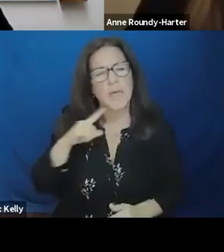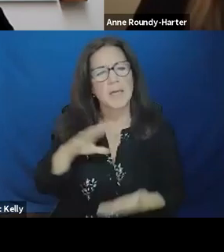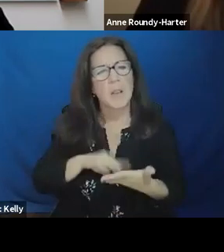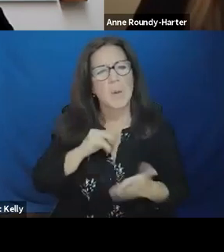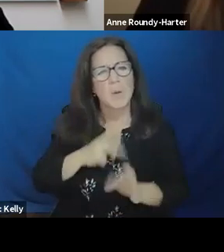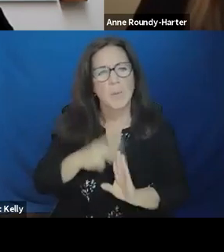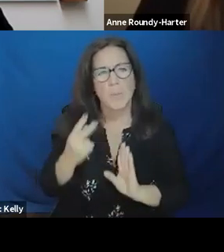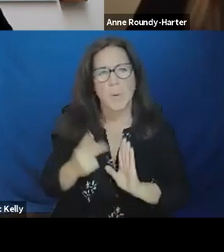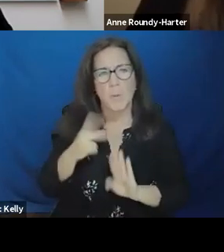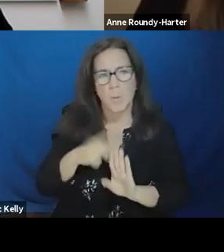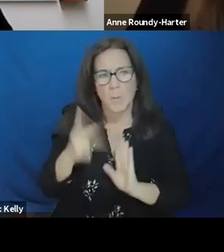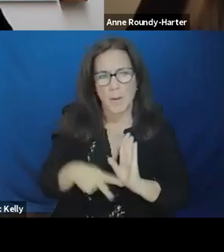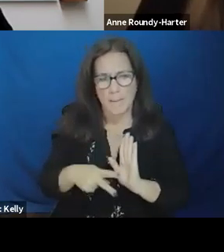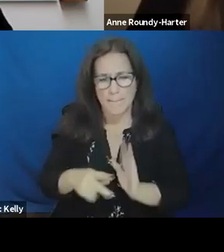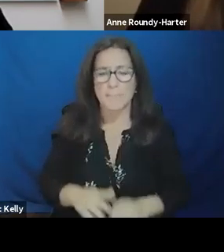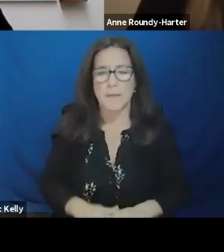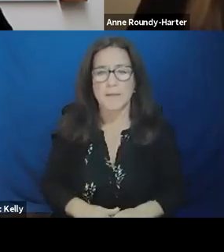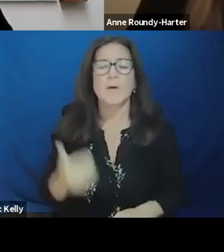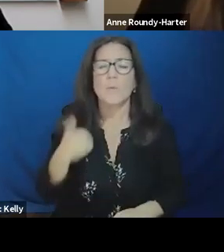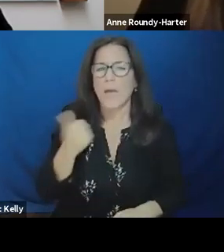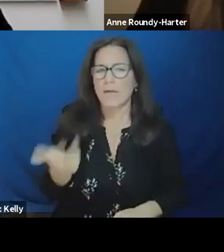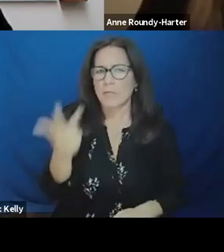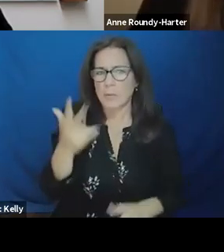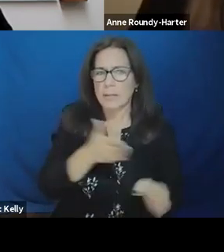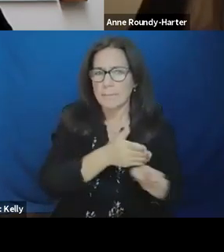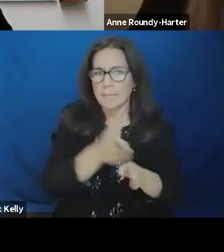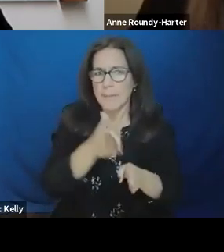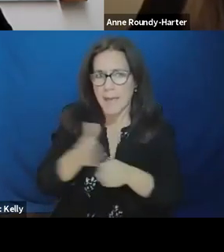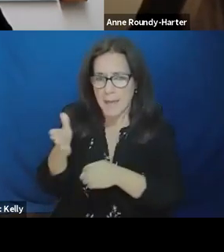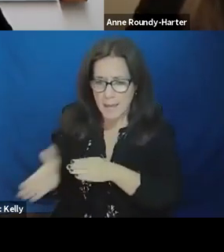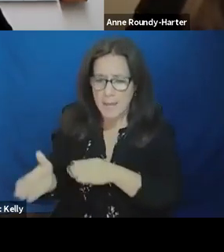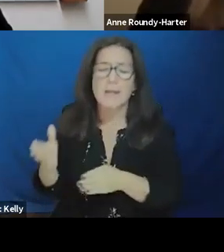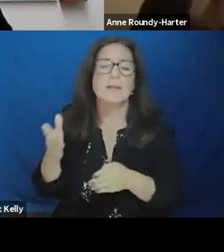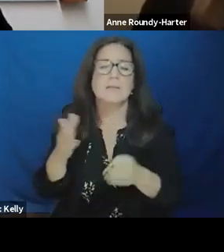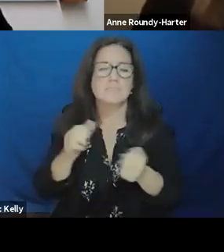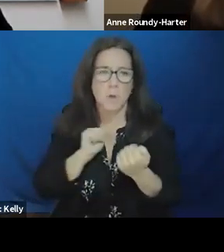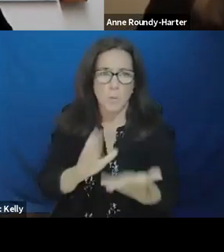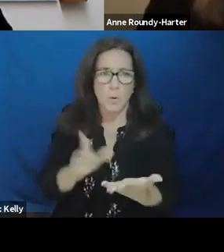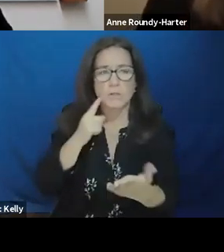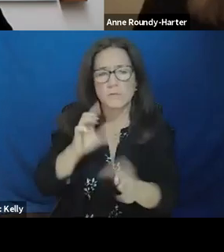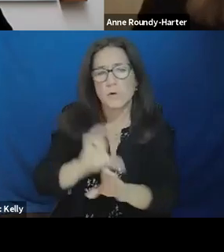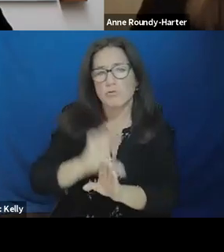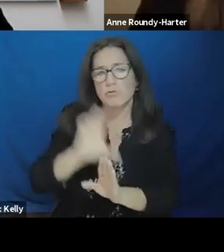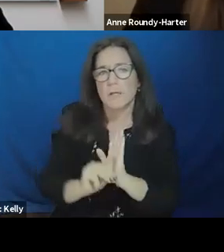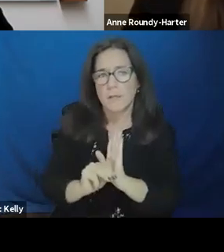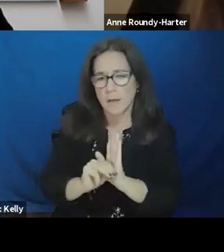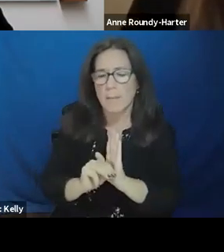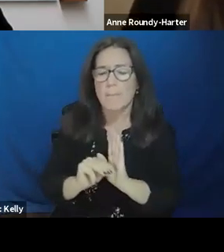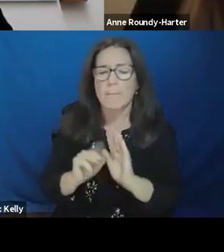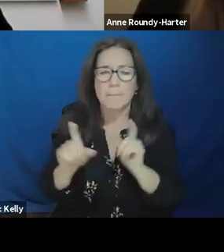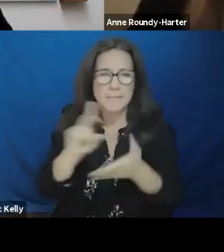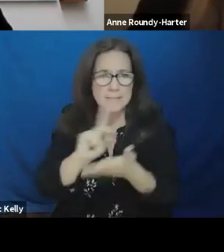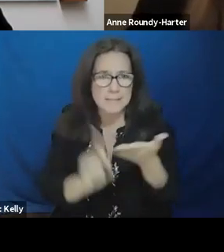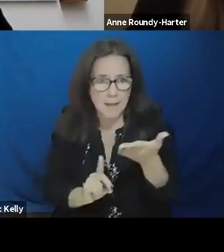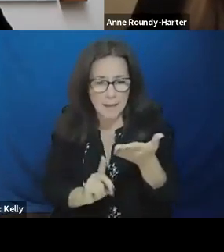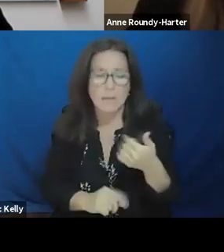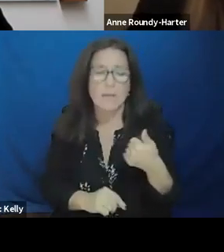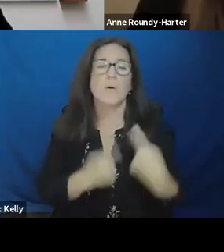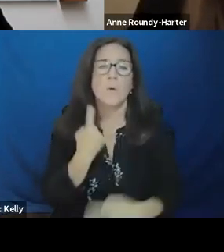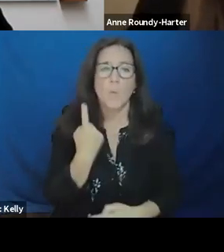hay tres formas principales en que nosotros estamos viendo el programa académico y en su creación nuestro y una es a través de los